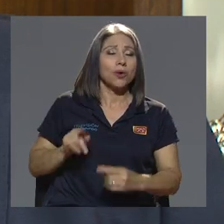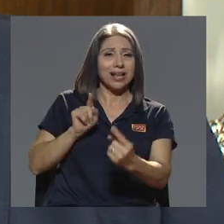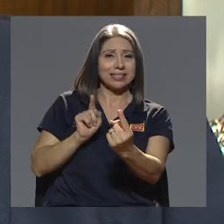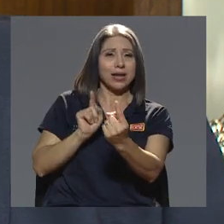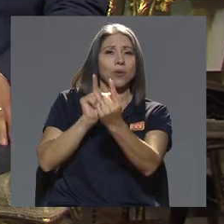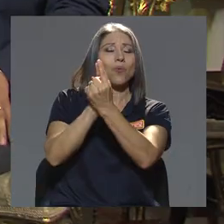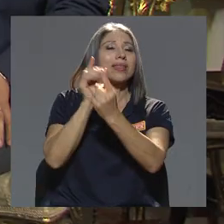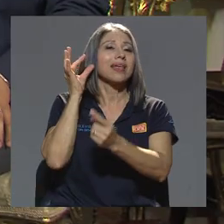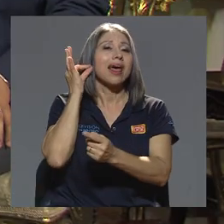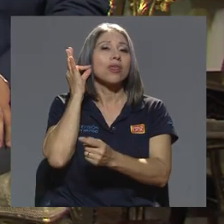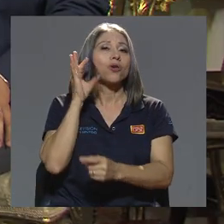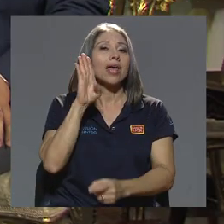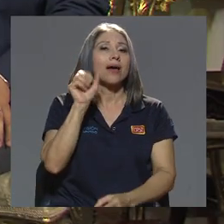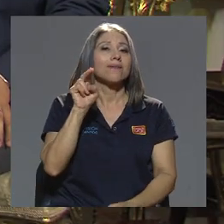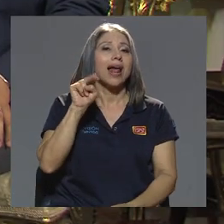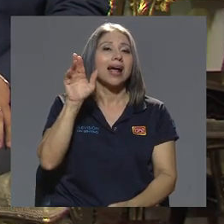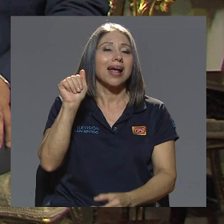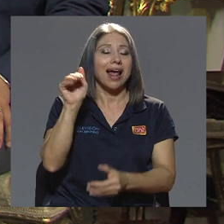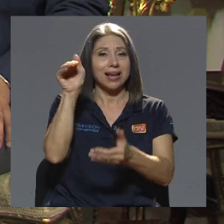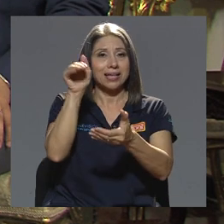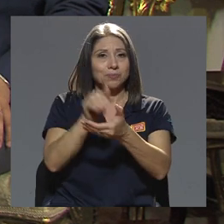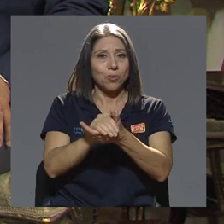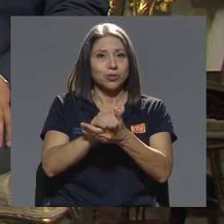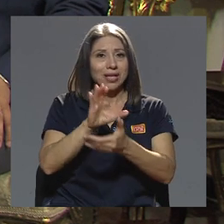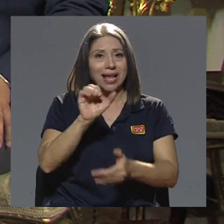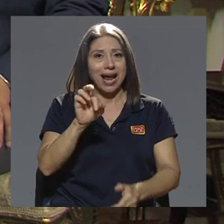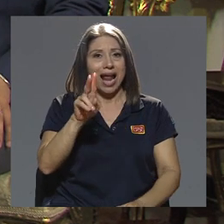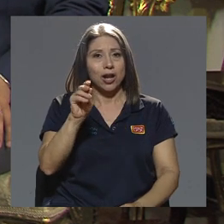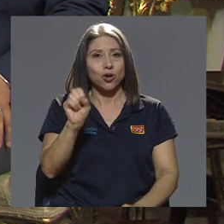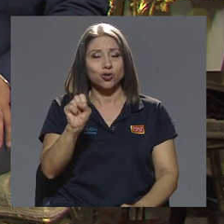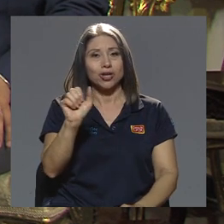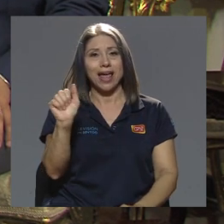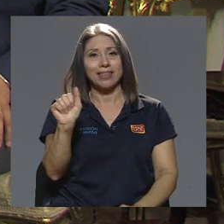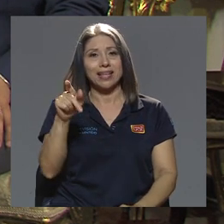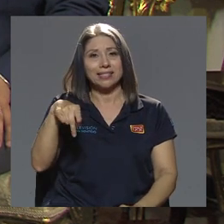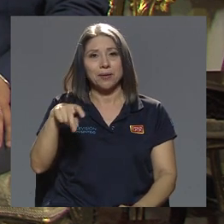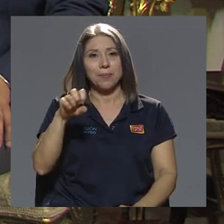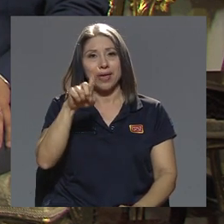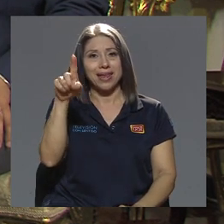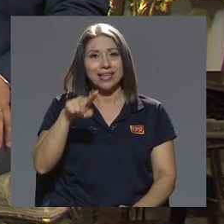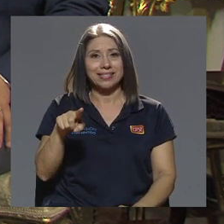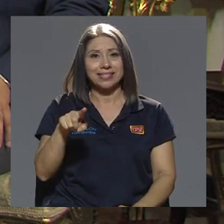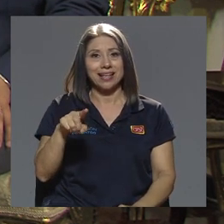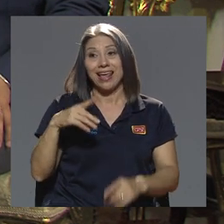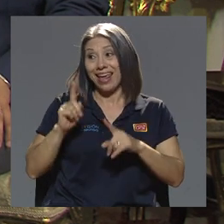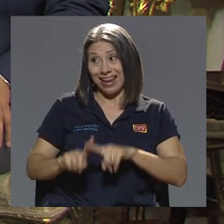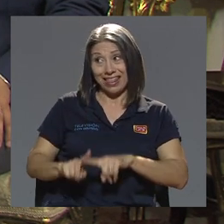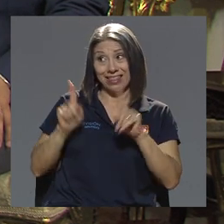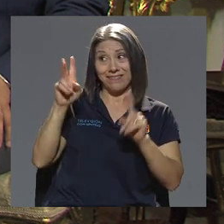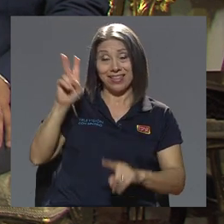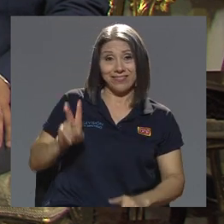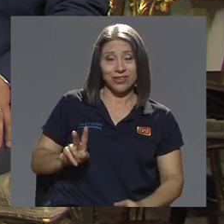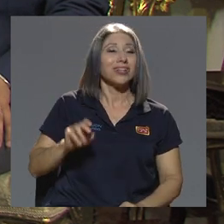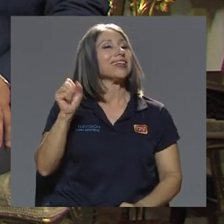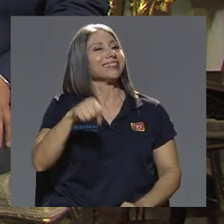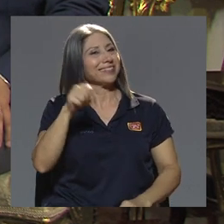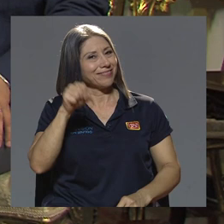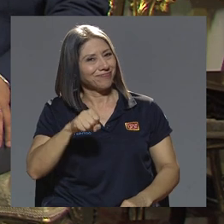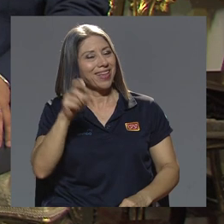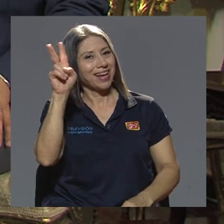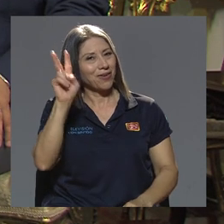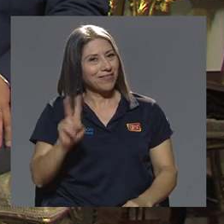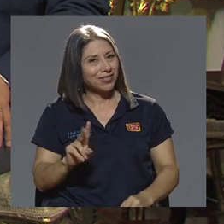Carlos Andrés Pérez. De Carlos Andrés. ¿Verdad? Era otra Venezuela, no es la de ahora. Sí, era otra Venezuela totalmente diferente. Y de